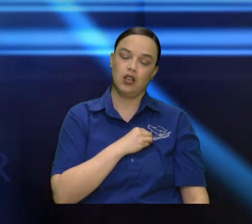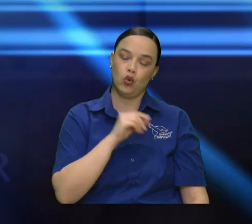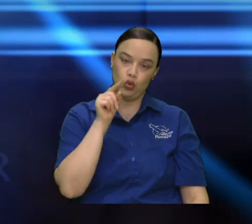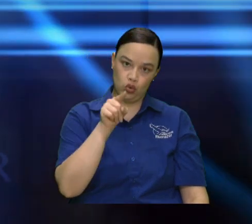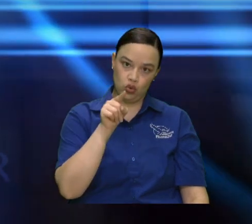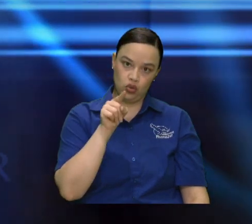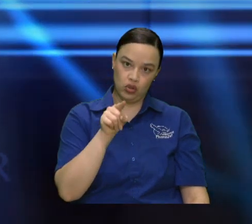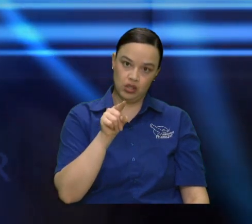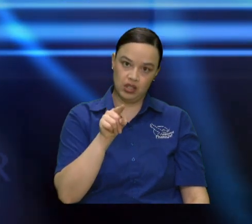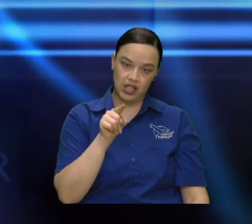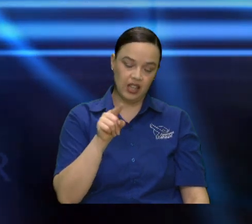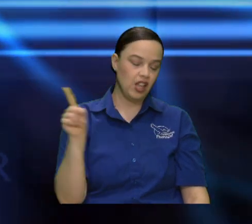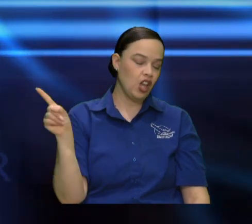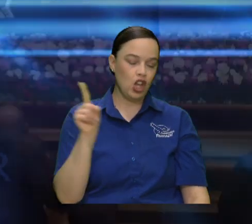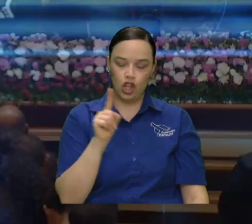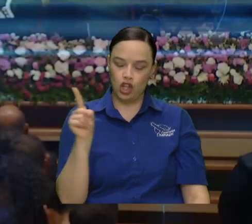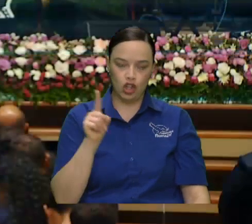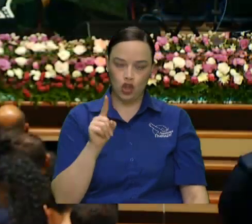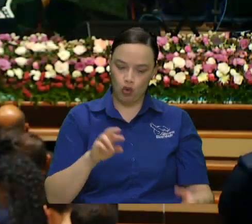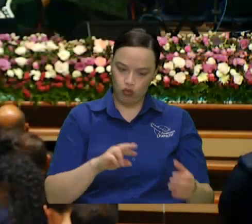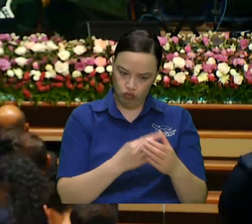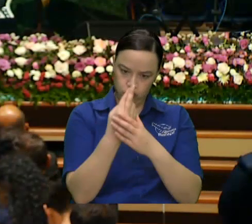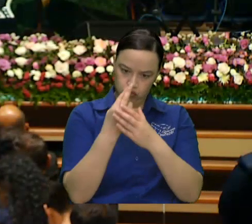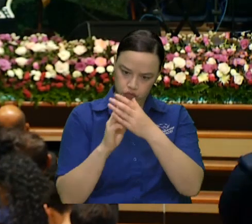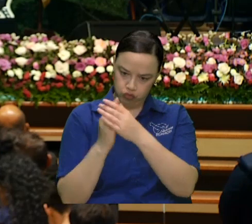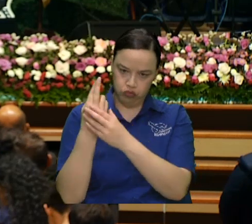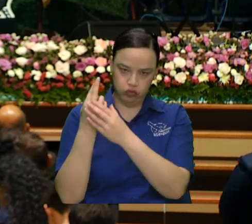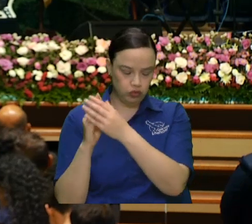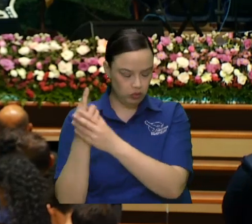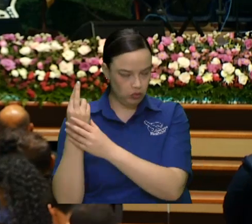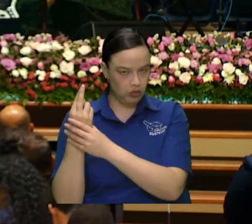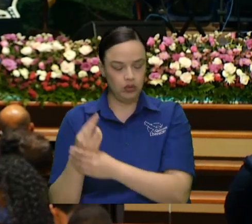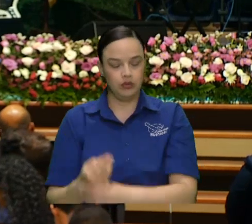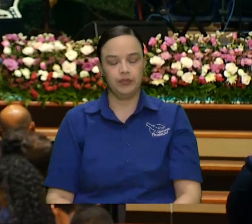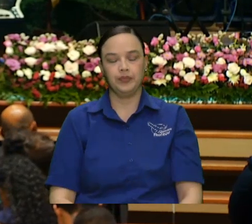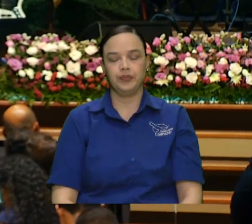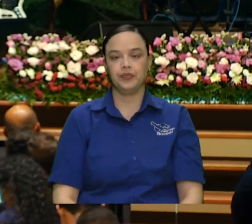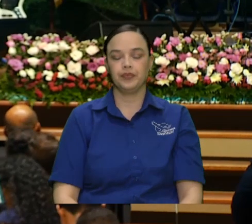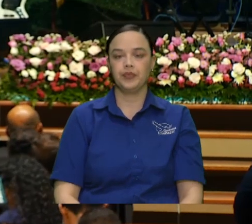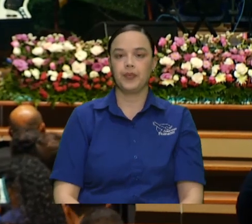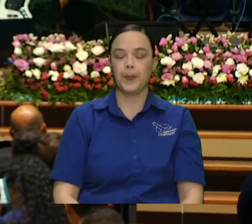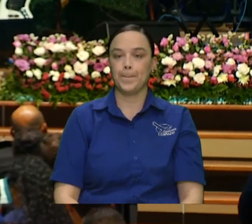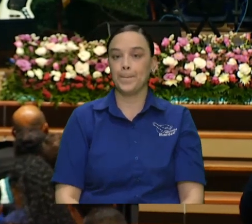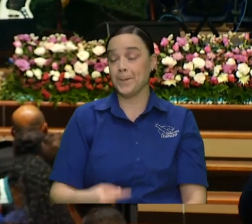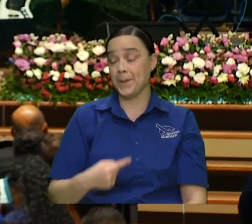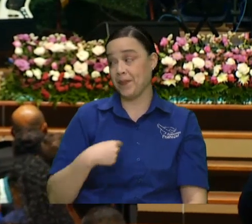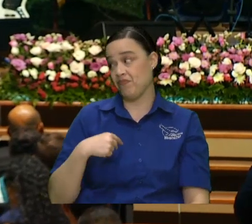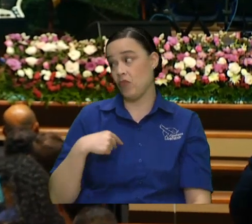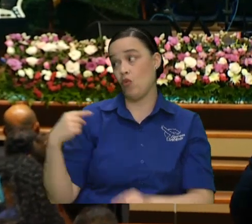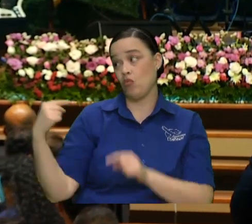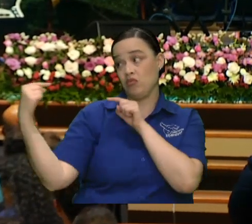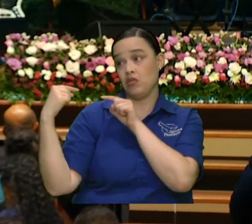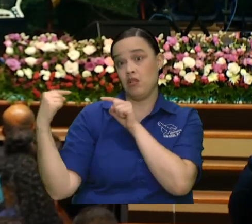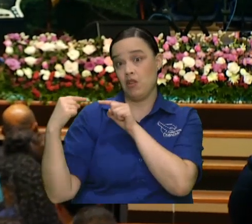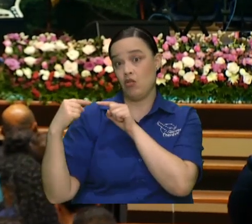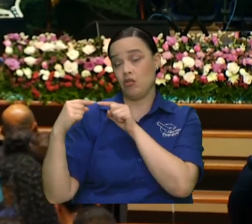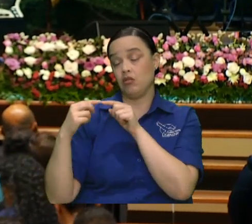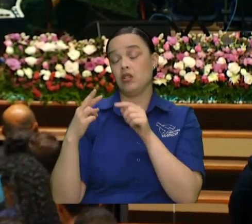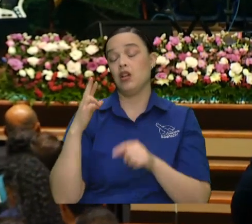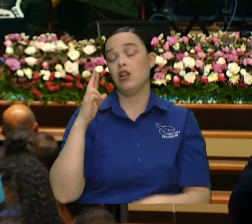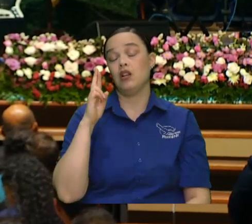cosecha renuevo este año ellos van a tratar yo decir le llamaría los enemigos del renuevo aunque no sea